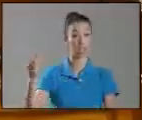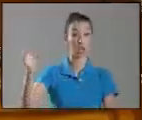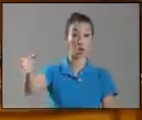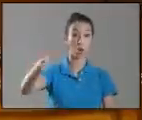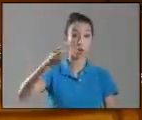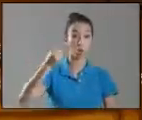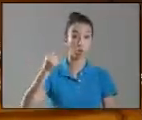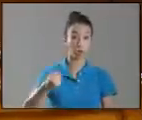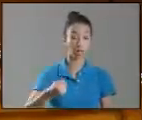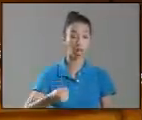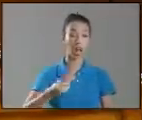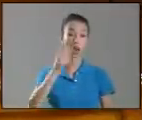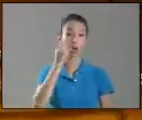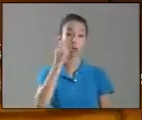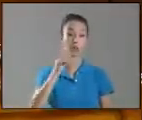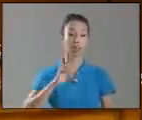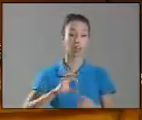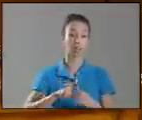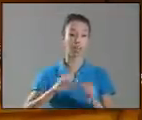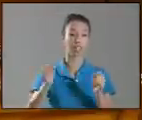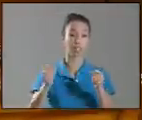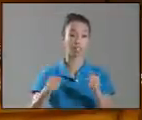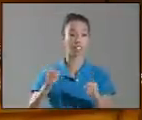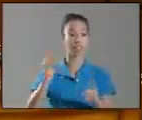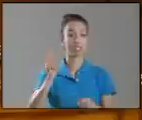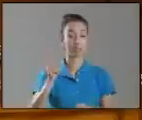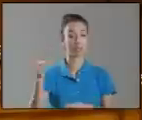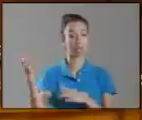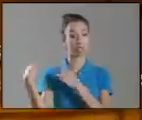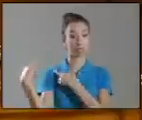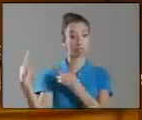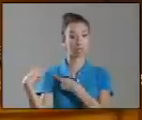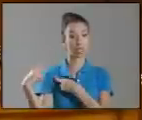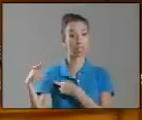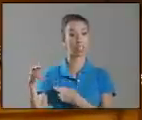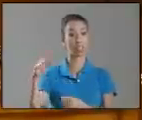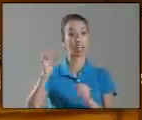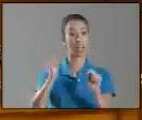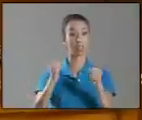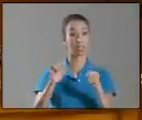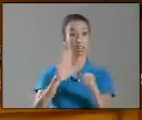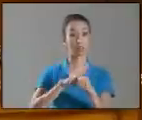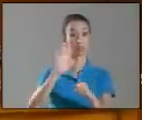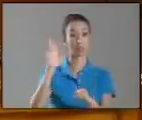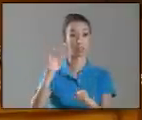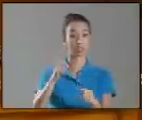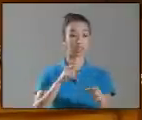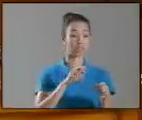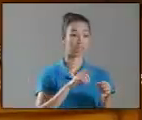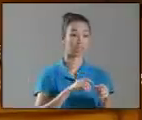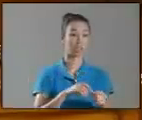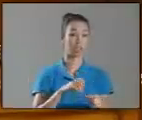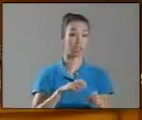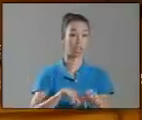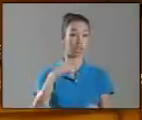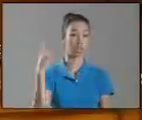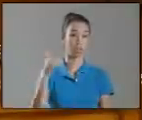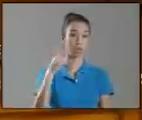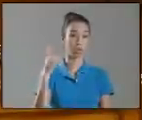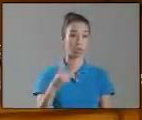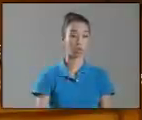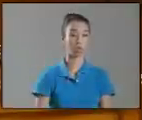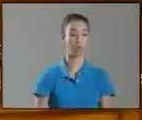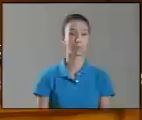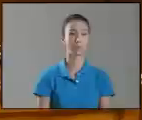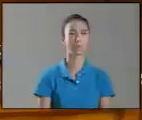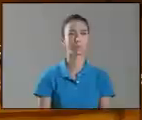dice acá, cumplir sus obligaciones. Dice que obliga al hombre de bien a obrar siempre conforme a sus obligaciones